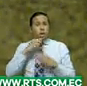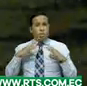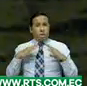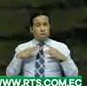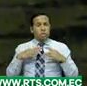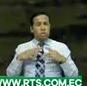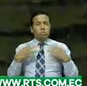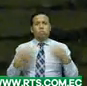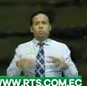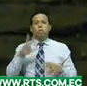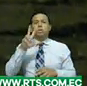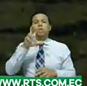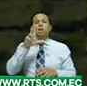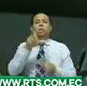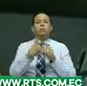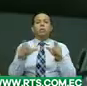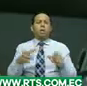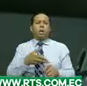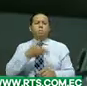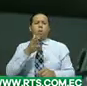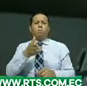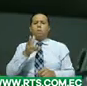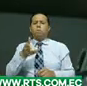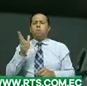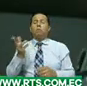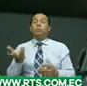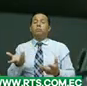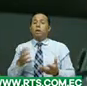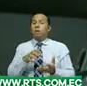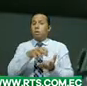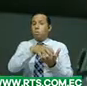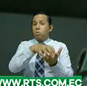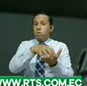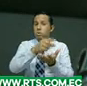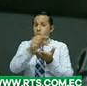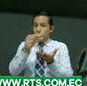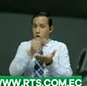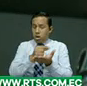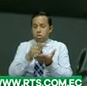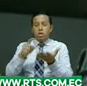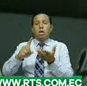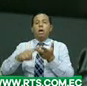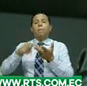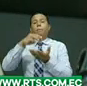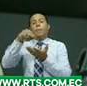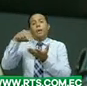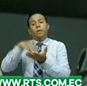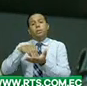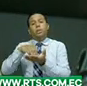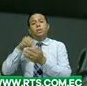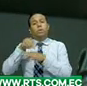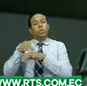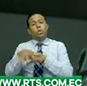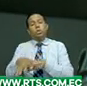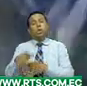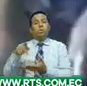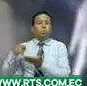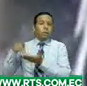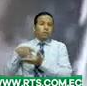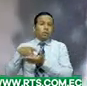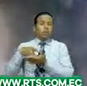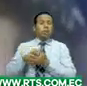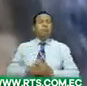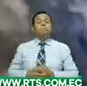homicidios intencionales, principalmente en las provincias de Guayas, Manabí, Los Ríos y Pichincha. Ante el incremento